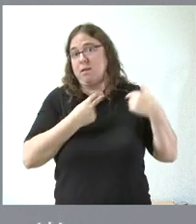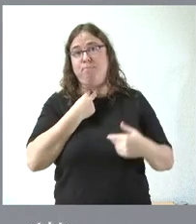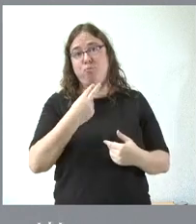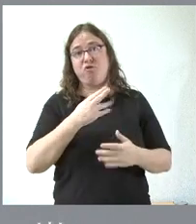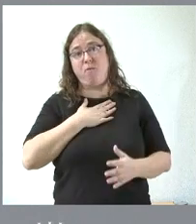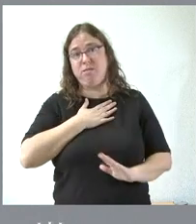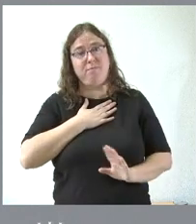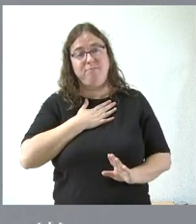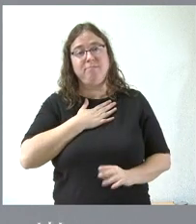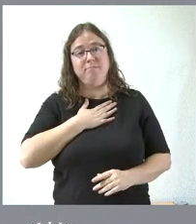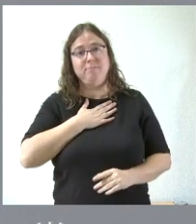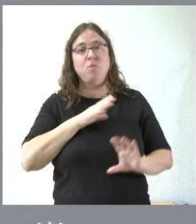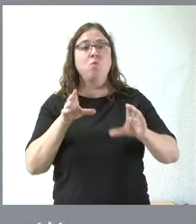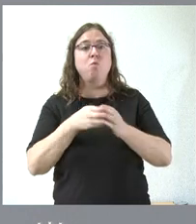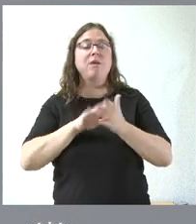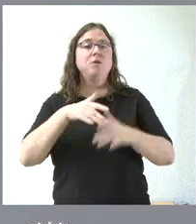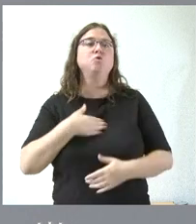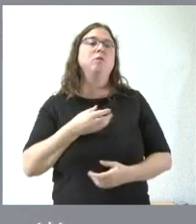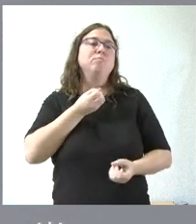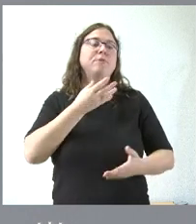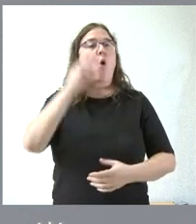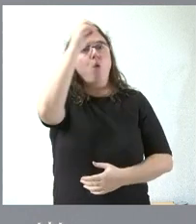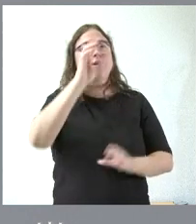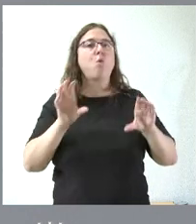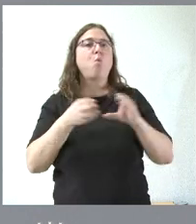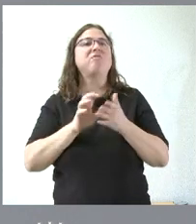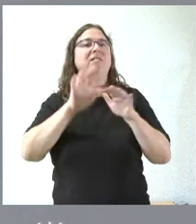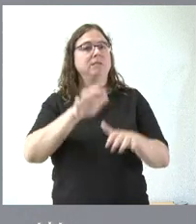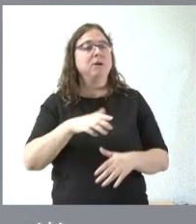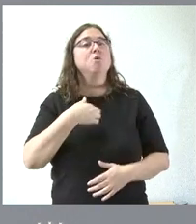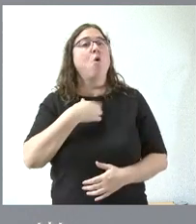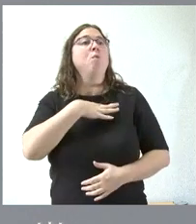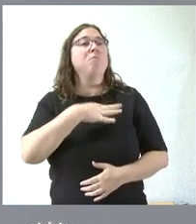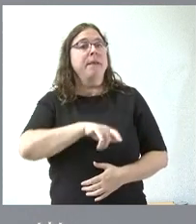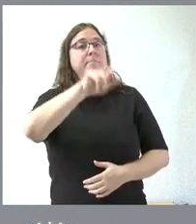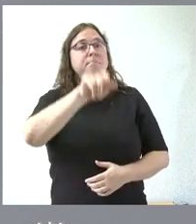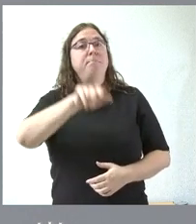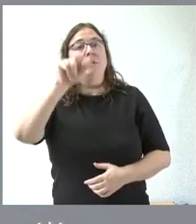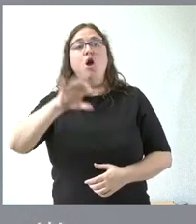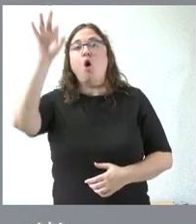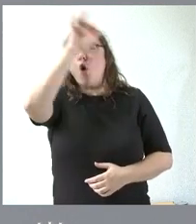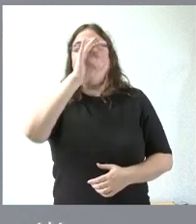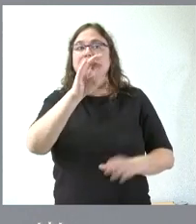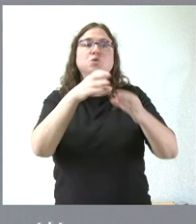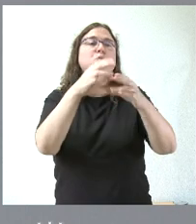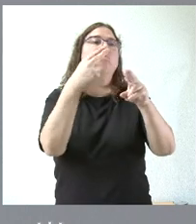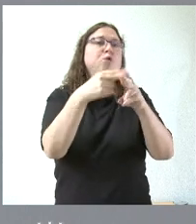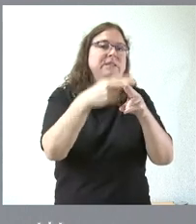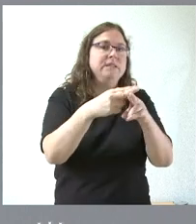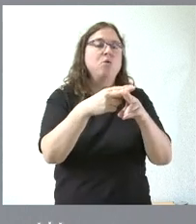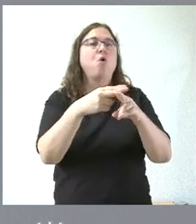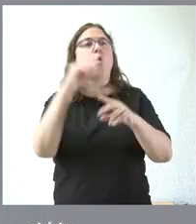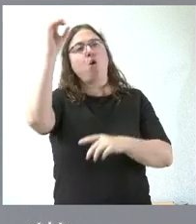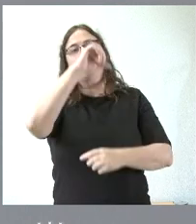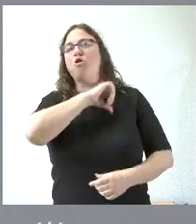la junta de Castilla de León y eso no impide modo alguno que pueda haber personas que tengan opiniones de partido opiniones personales